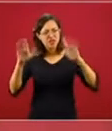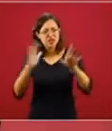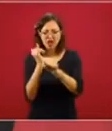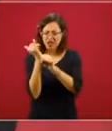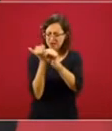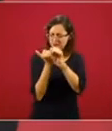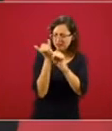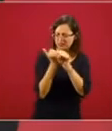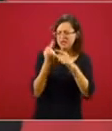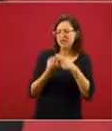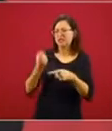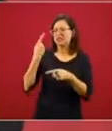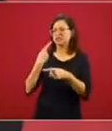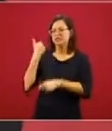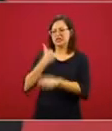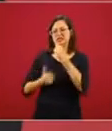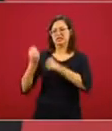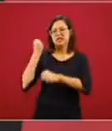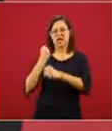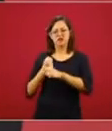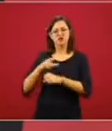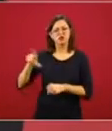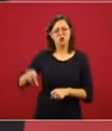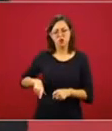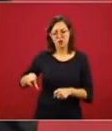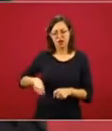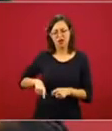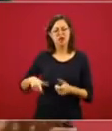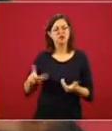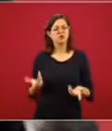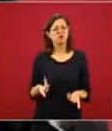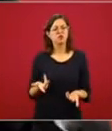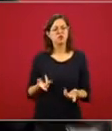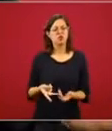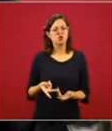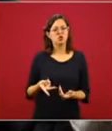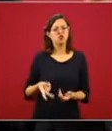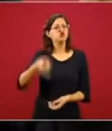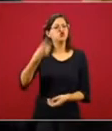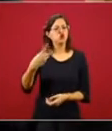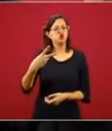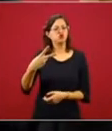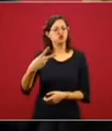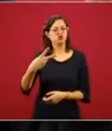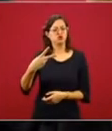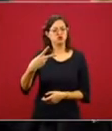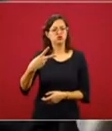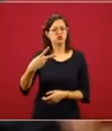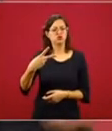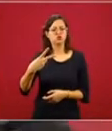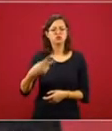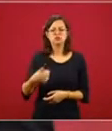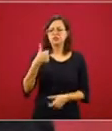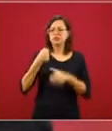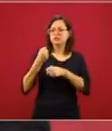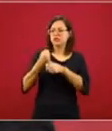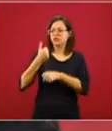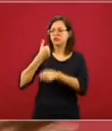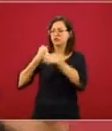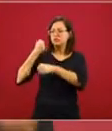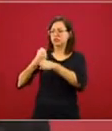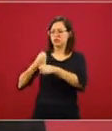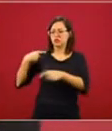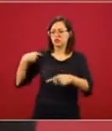en el sexenio anterior? En los dos últimos sexenios, en el